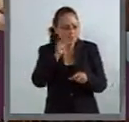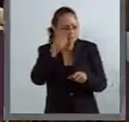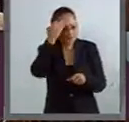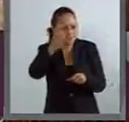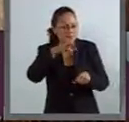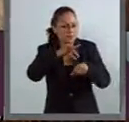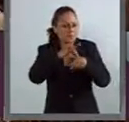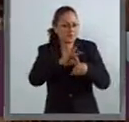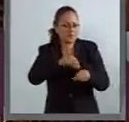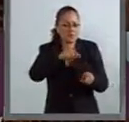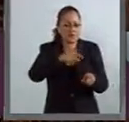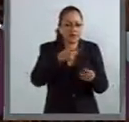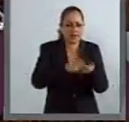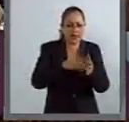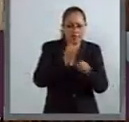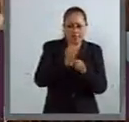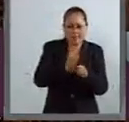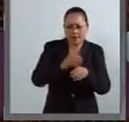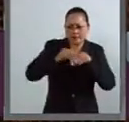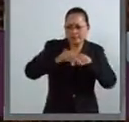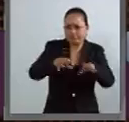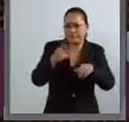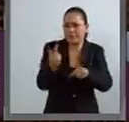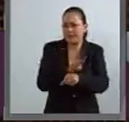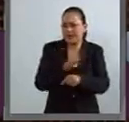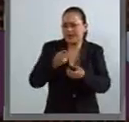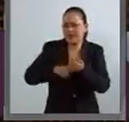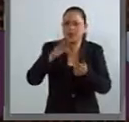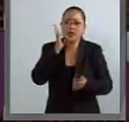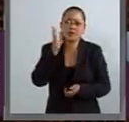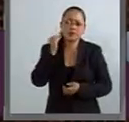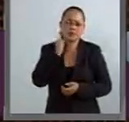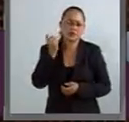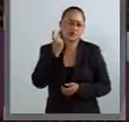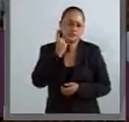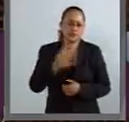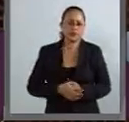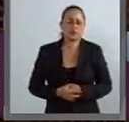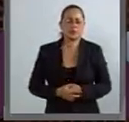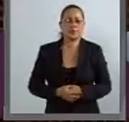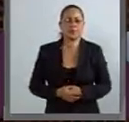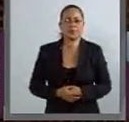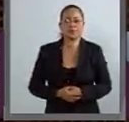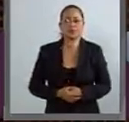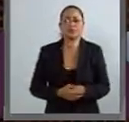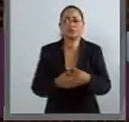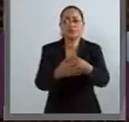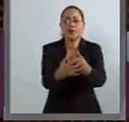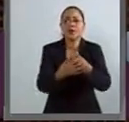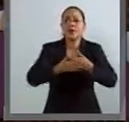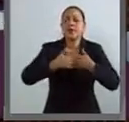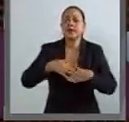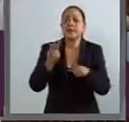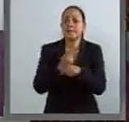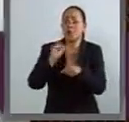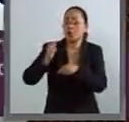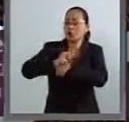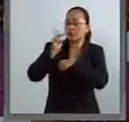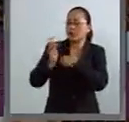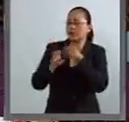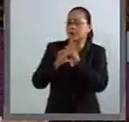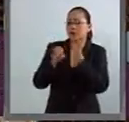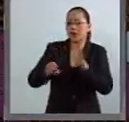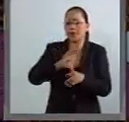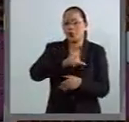en streaming por internet lo que ocurre en las cámaras legislativas. ¿Qué sucede en otros países